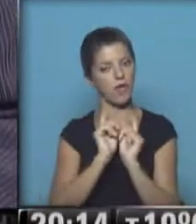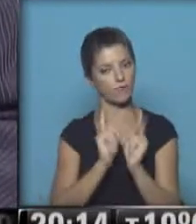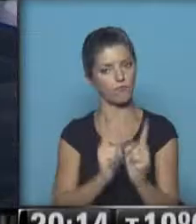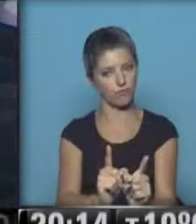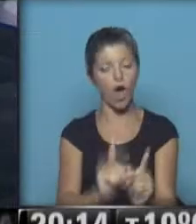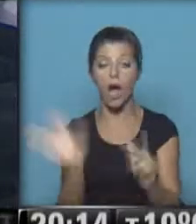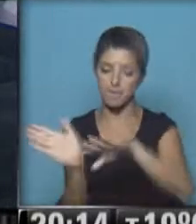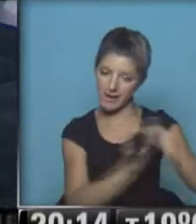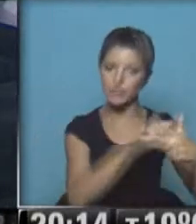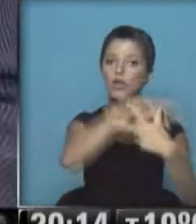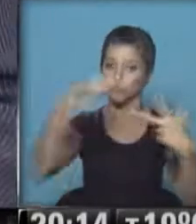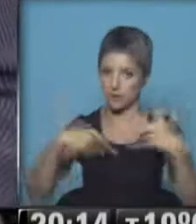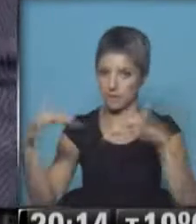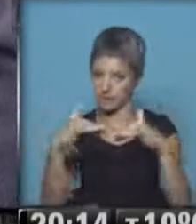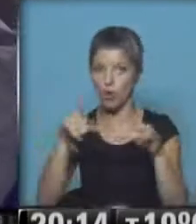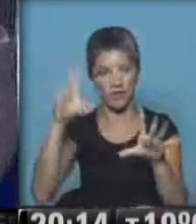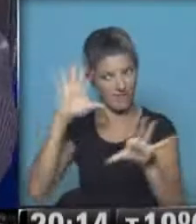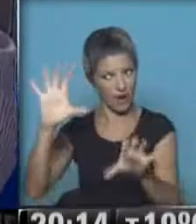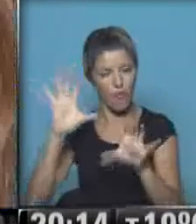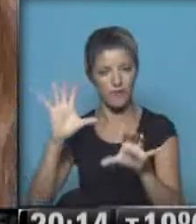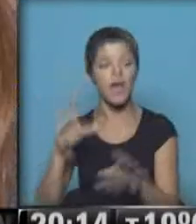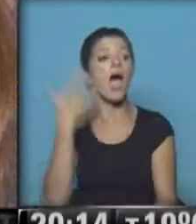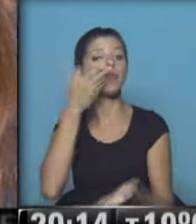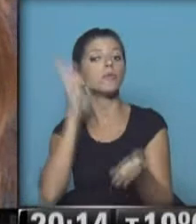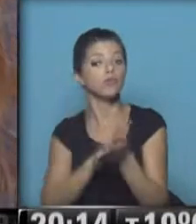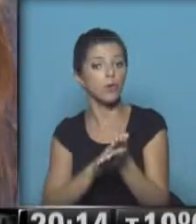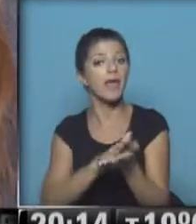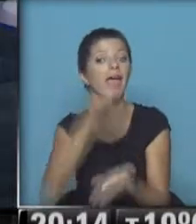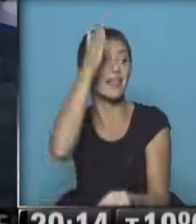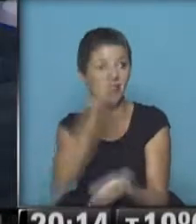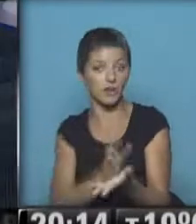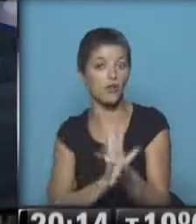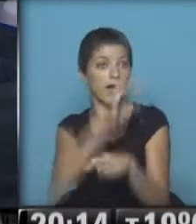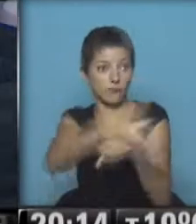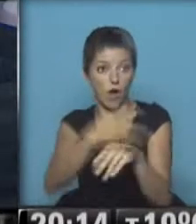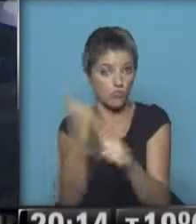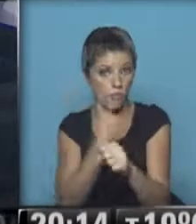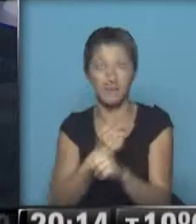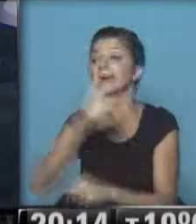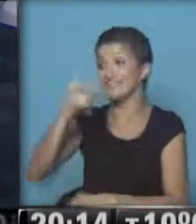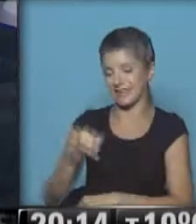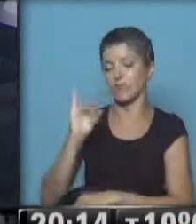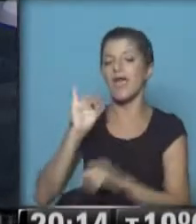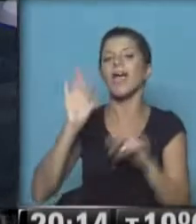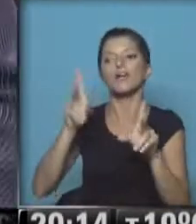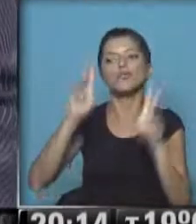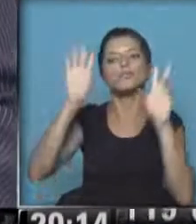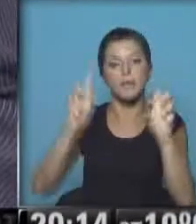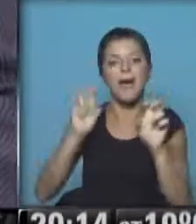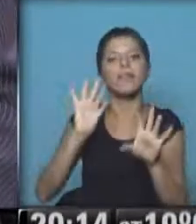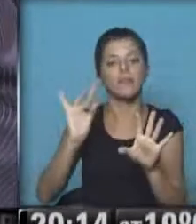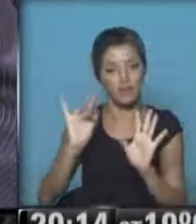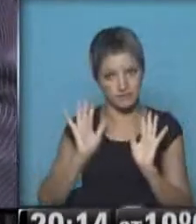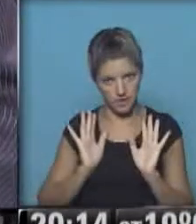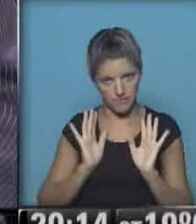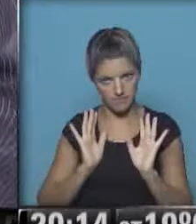tres superclásicos. Acuérdense lo que le digo. Estamos hablando del derecho de admisión. Sí, claro. El derecho de admisión no es un tema fácil. No es un tema fácil, Cecilia.